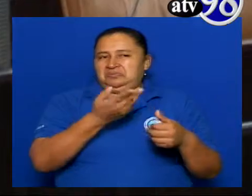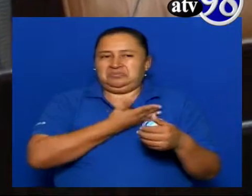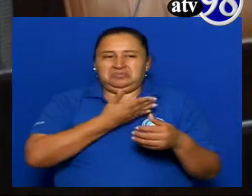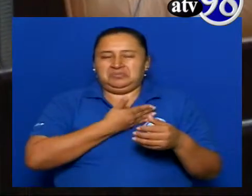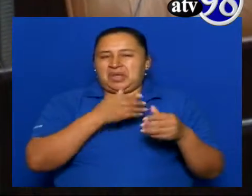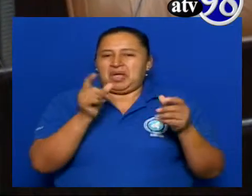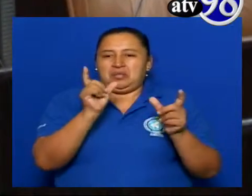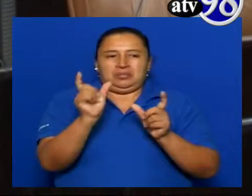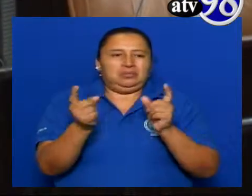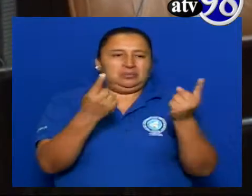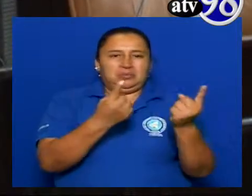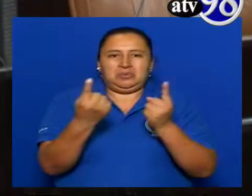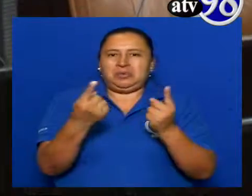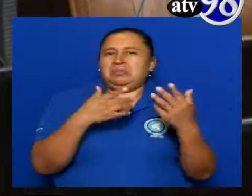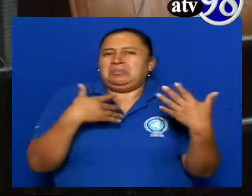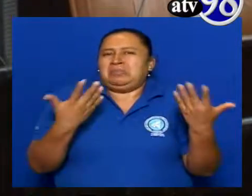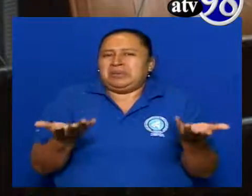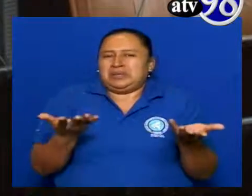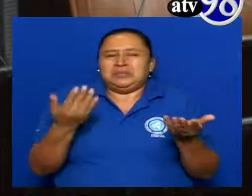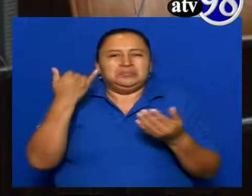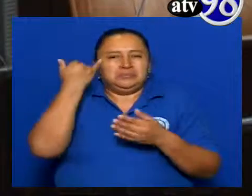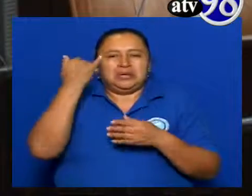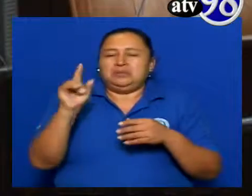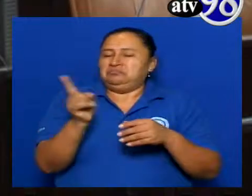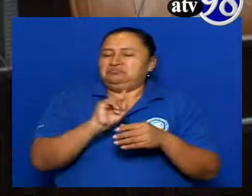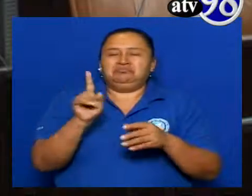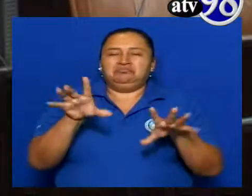votaron en contra de esta iniciativa.